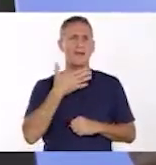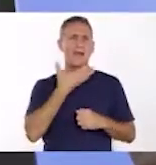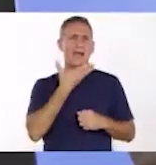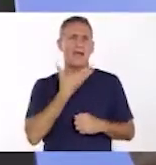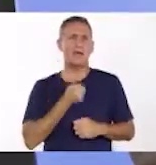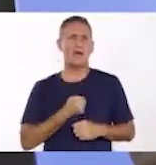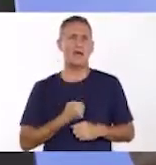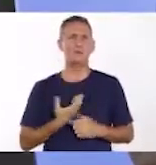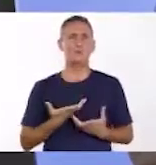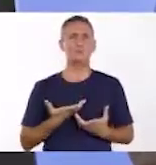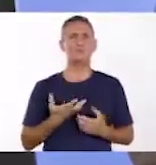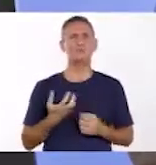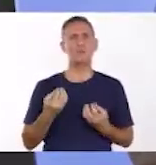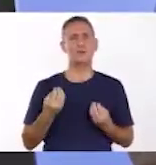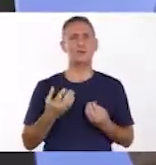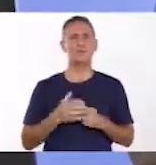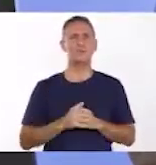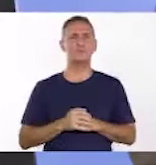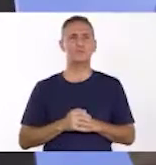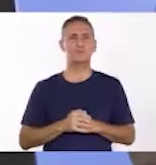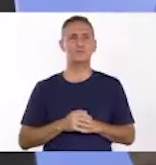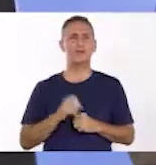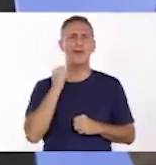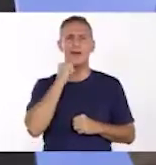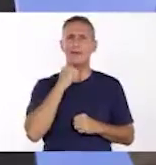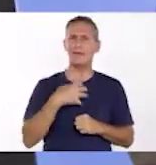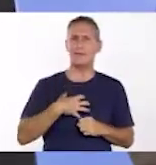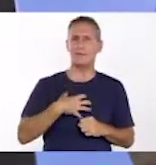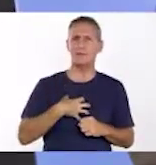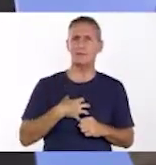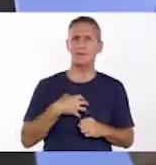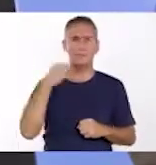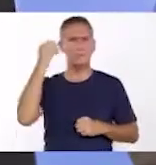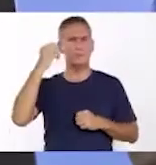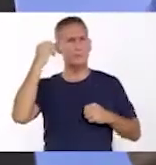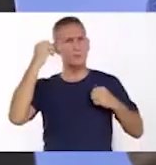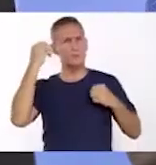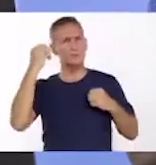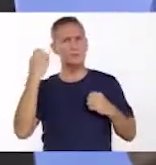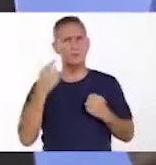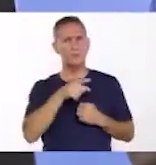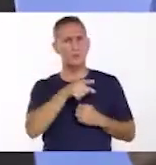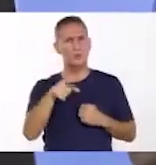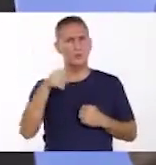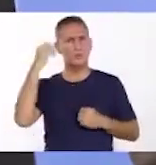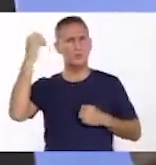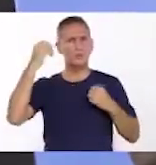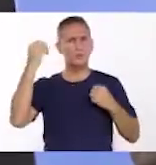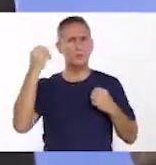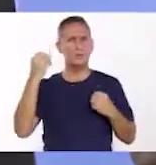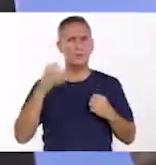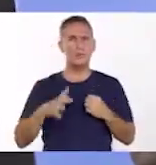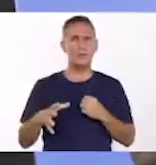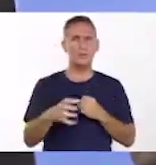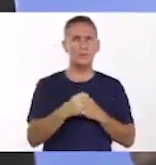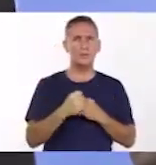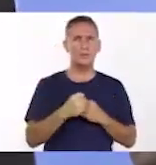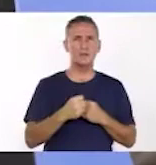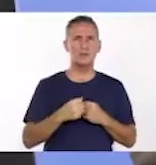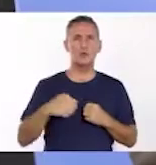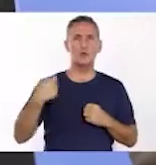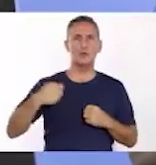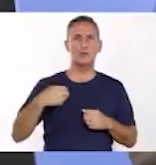y además tienen mucha preocupación. Van a tener mucha preocupación de todo lo que van a tener que